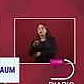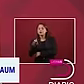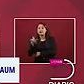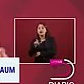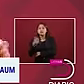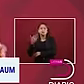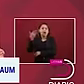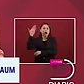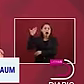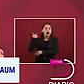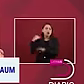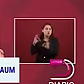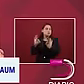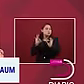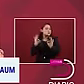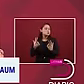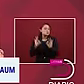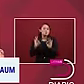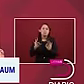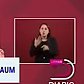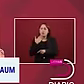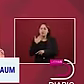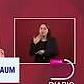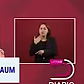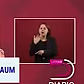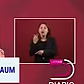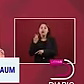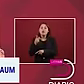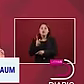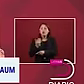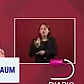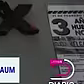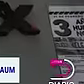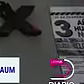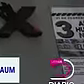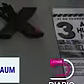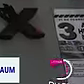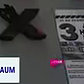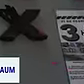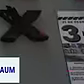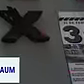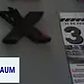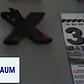petición al director administrativo de la extinta notimex Carlos peñalosa esto